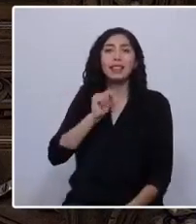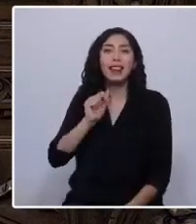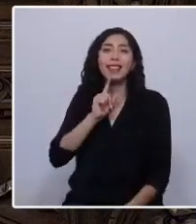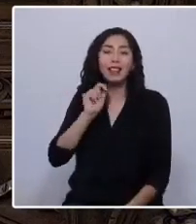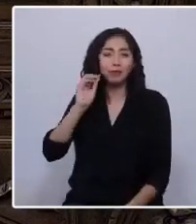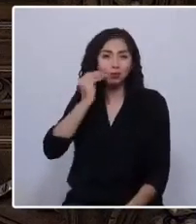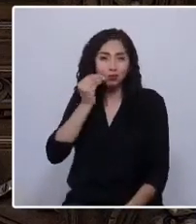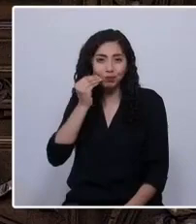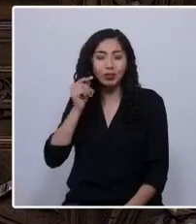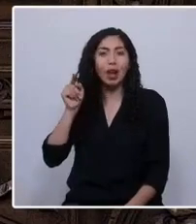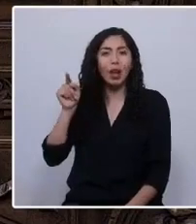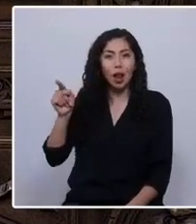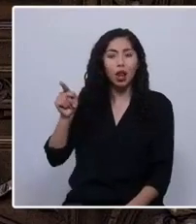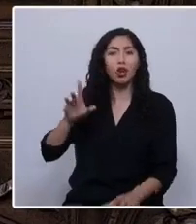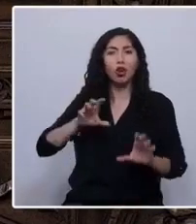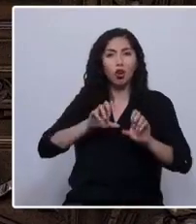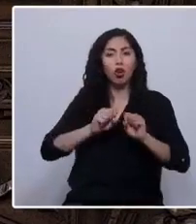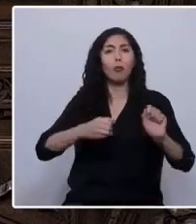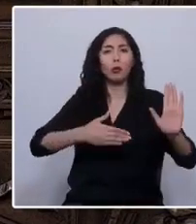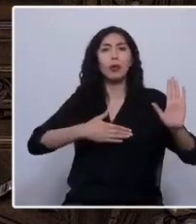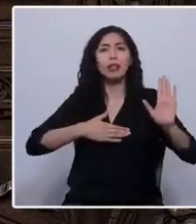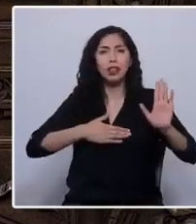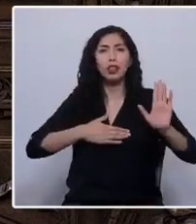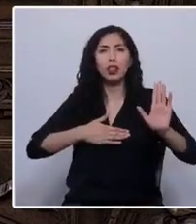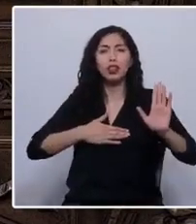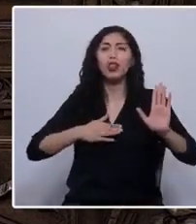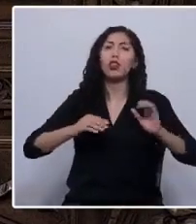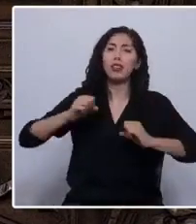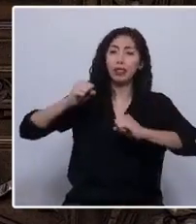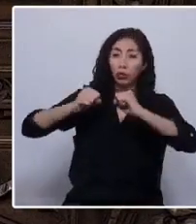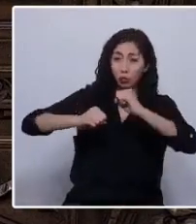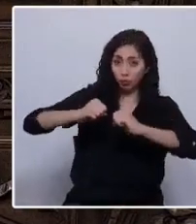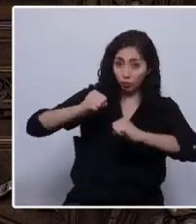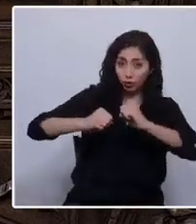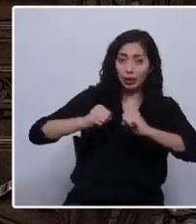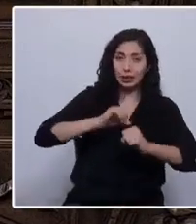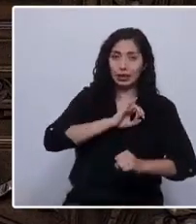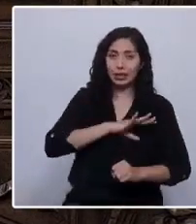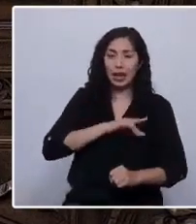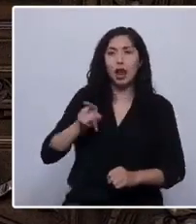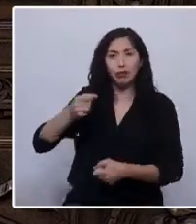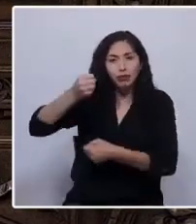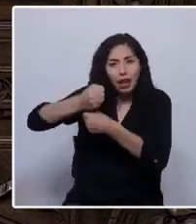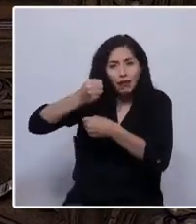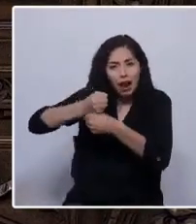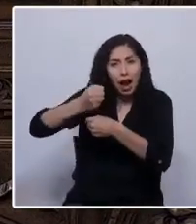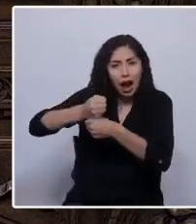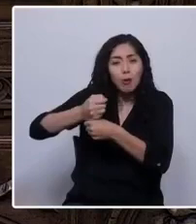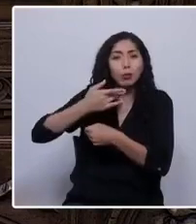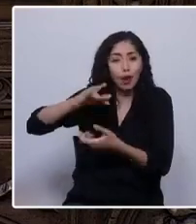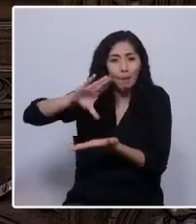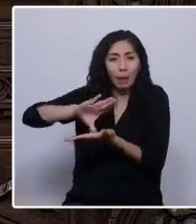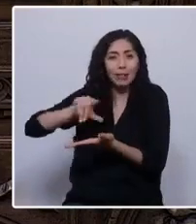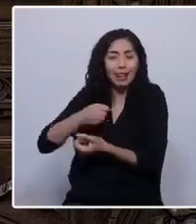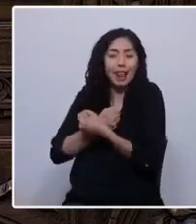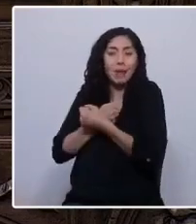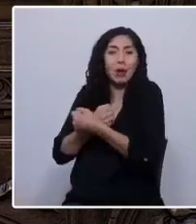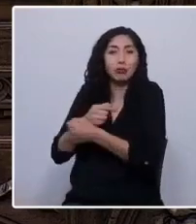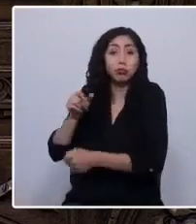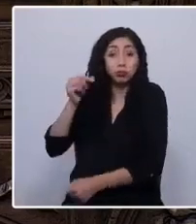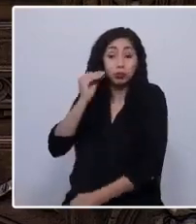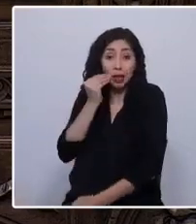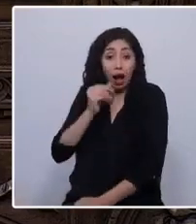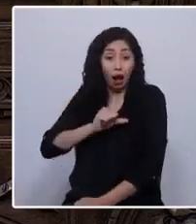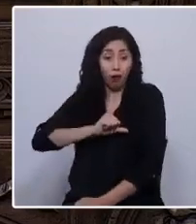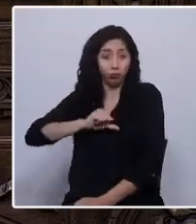radical comprometido con la industrialización de Chile, trabajando por su país que amaba. Con orgullo decía que su primer par